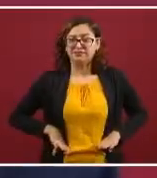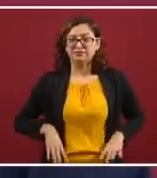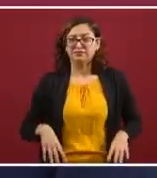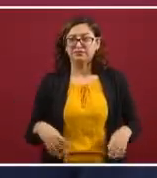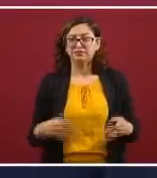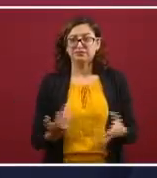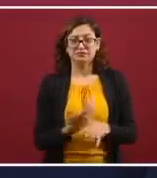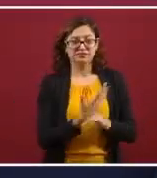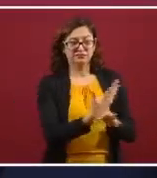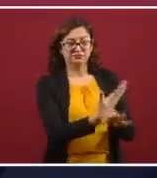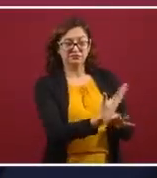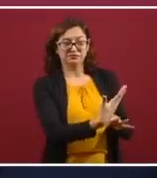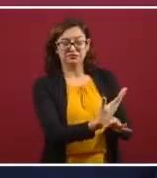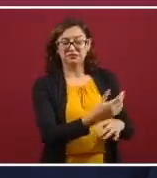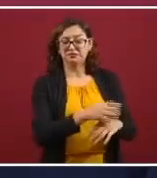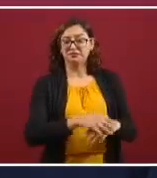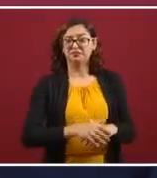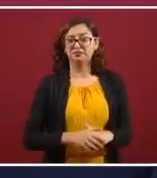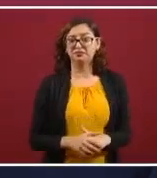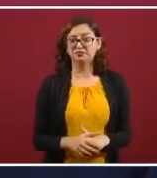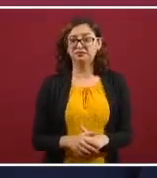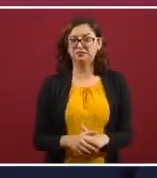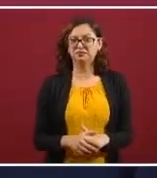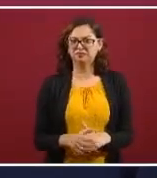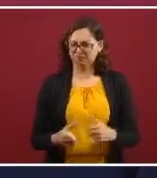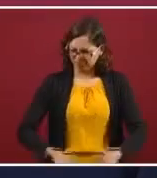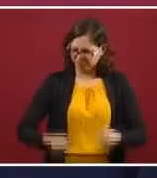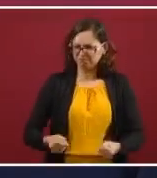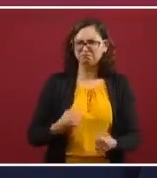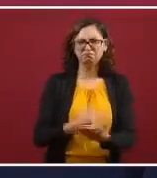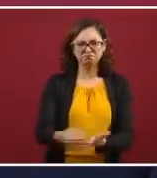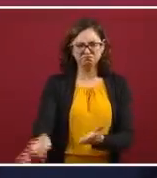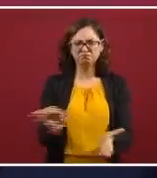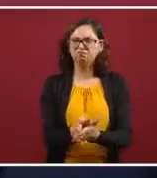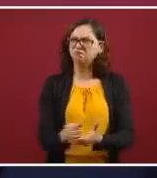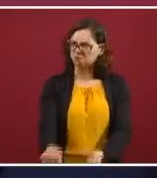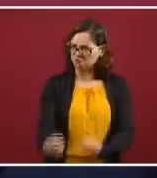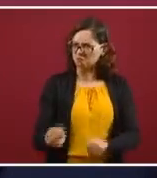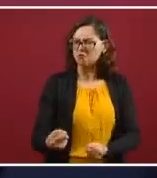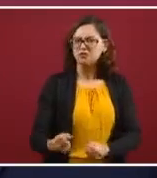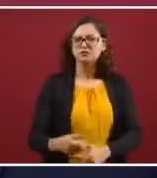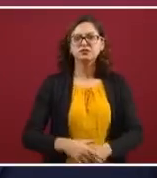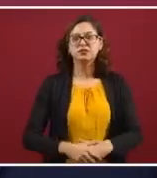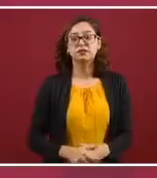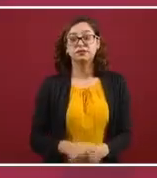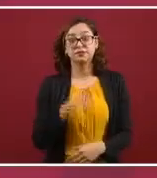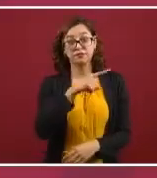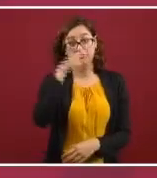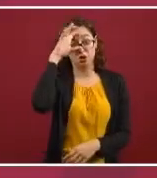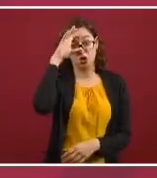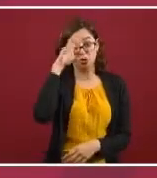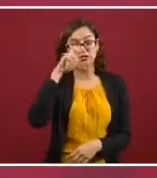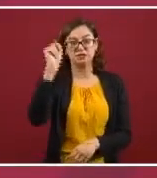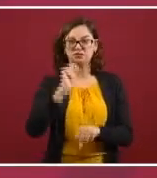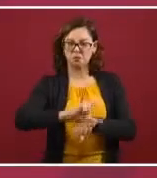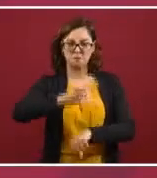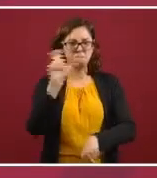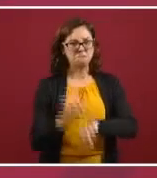tenían que mostrarse que habían pantalones, con esa concepción machista,